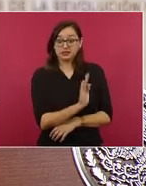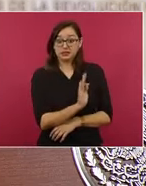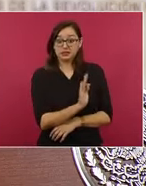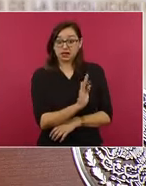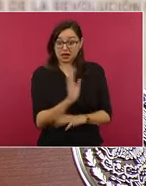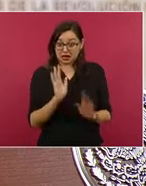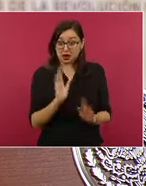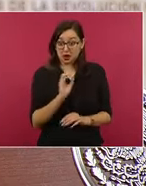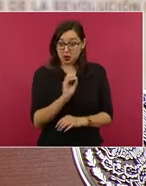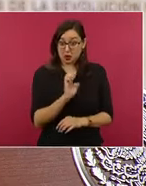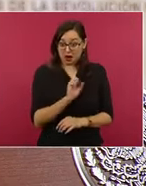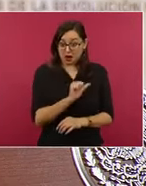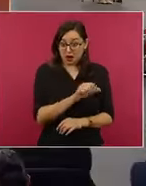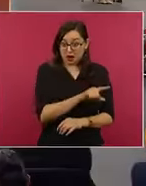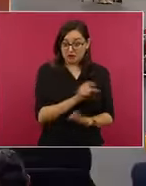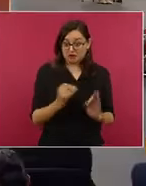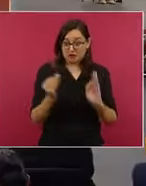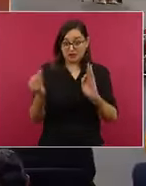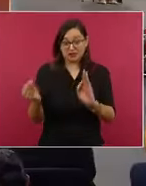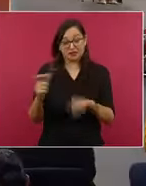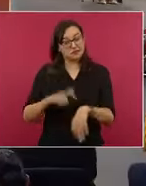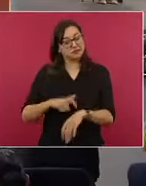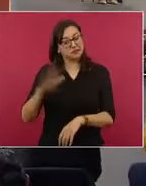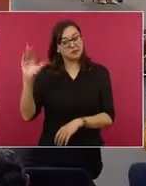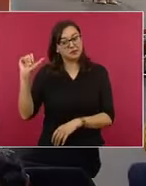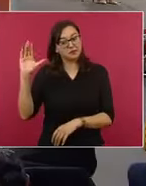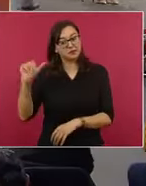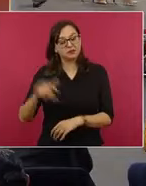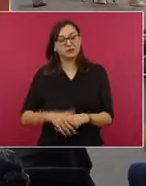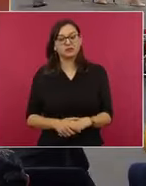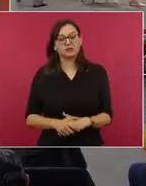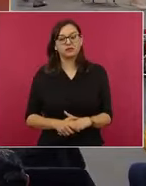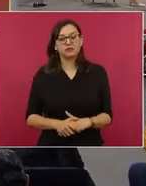Almagro. Bueno, ya me voy.